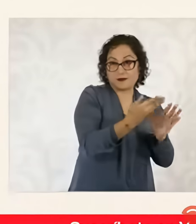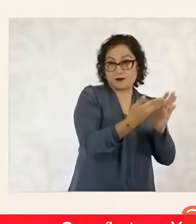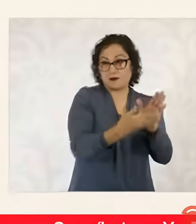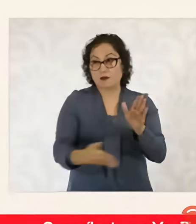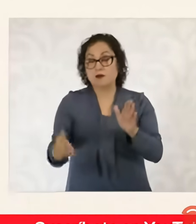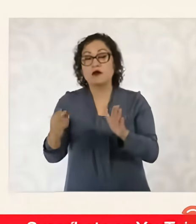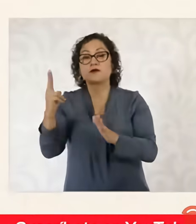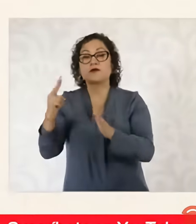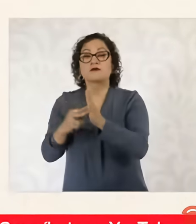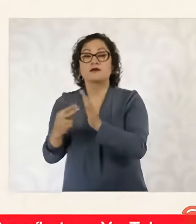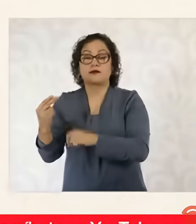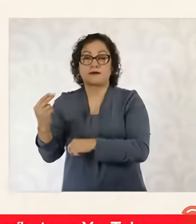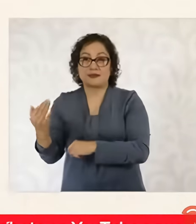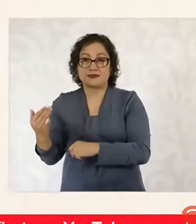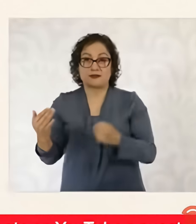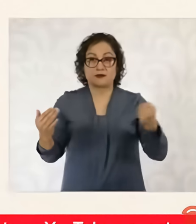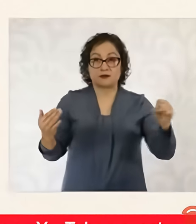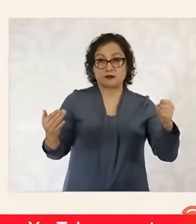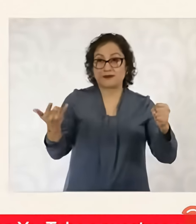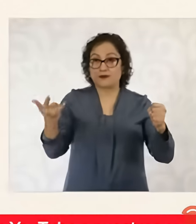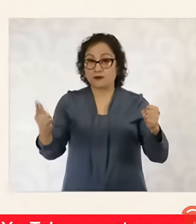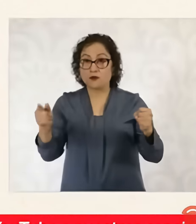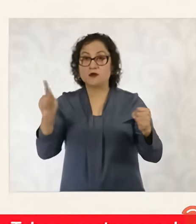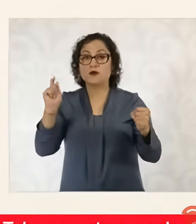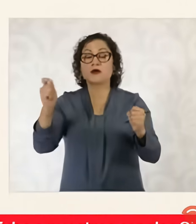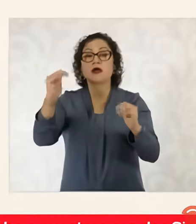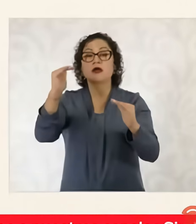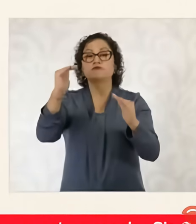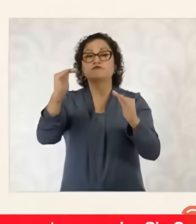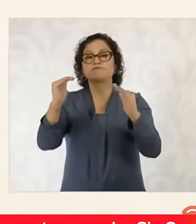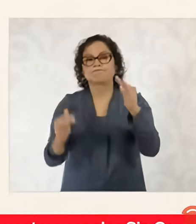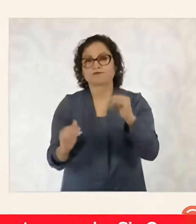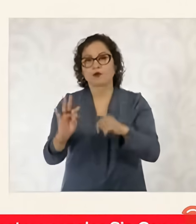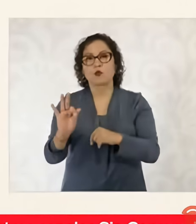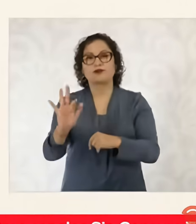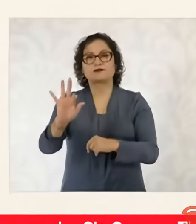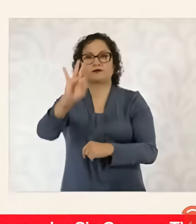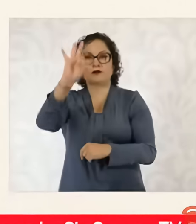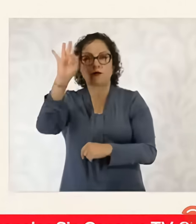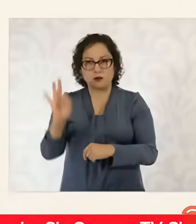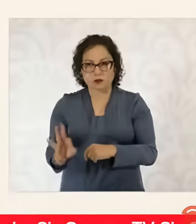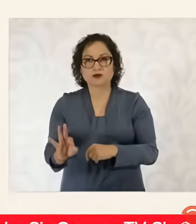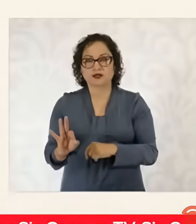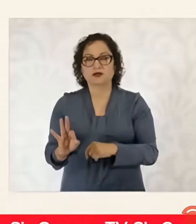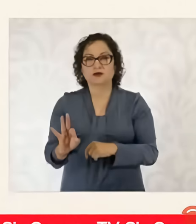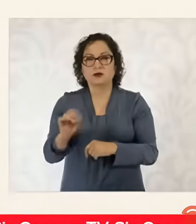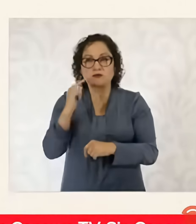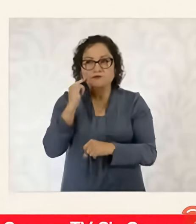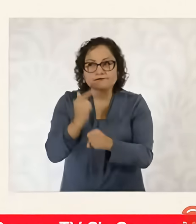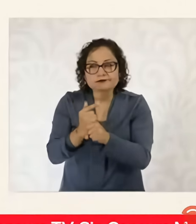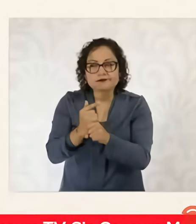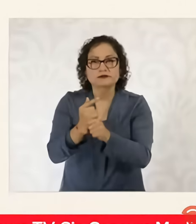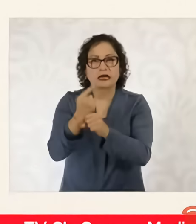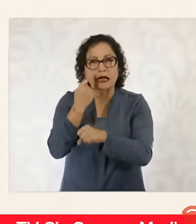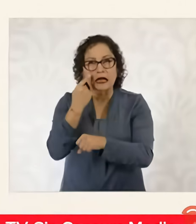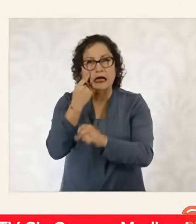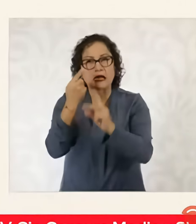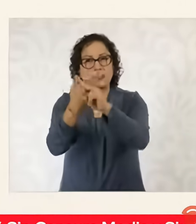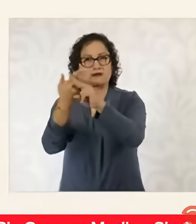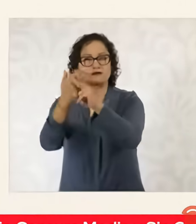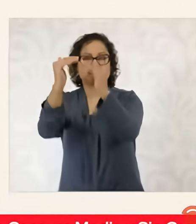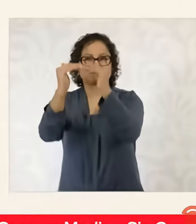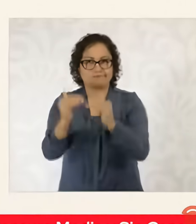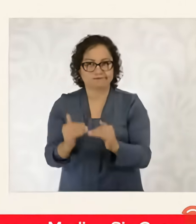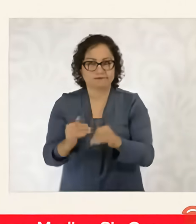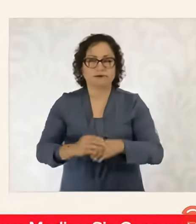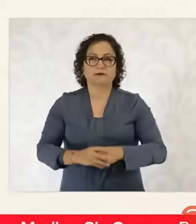del 2025 hay una reducción de 45% en el promedio diario de víctimas de homicidio. En las últimas